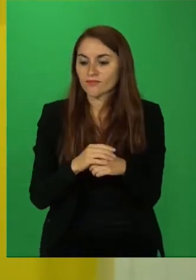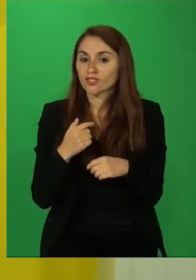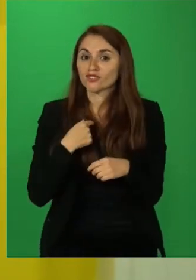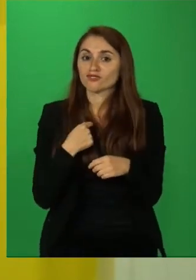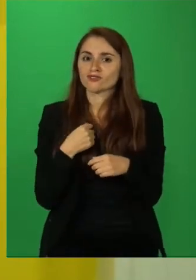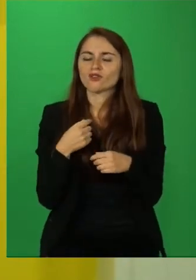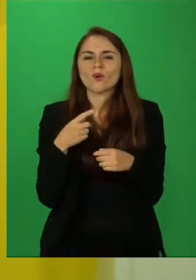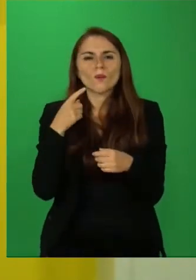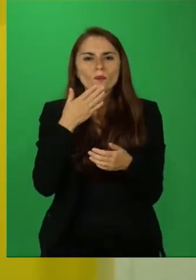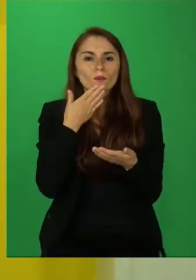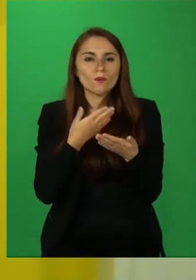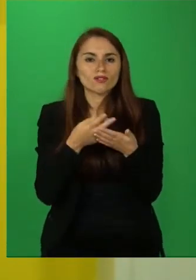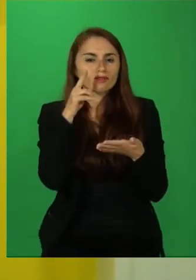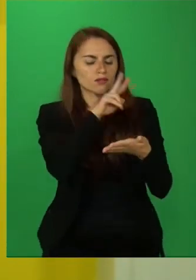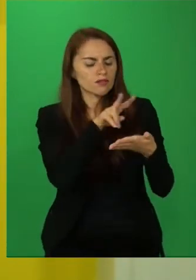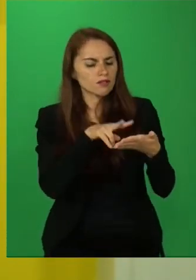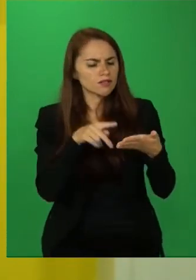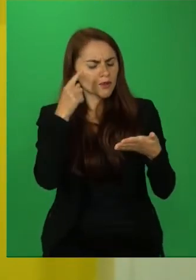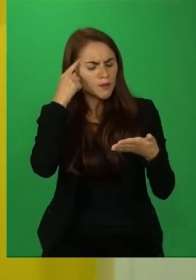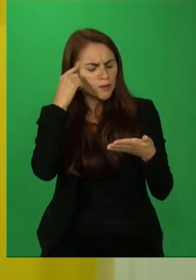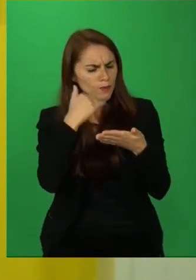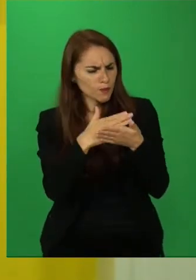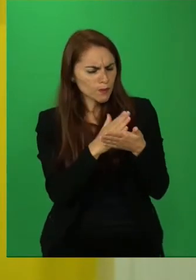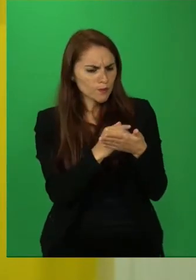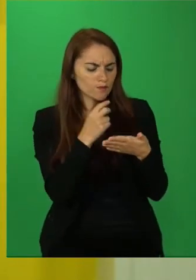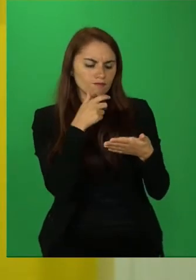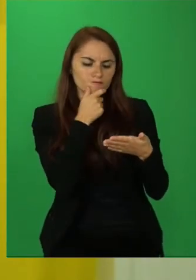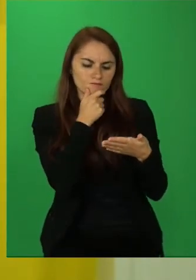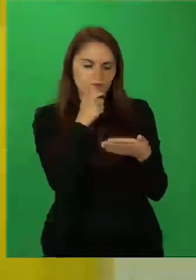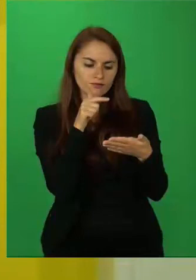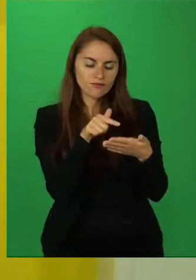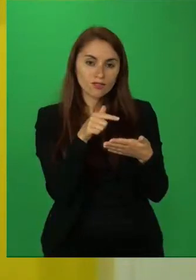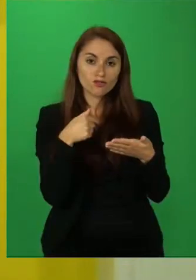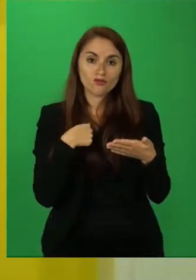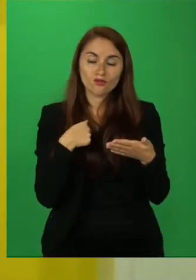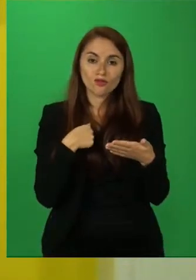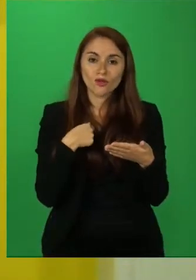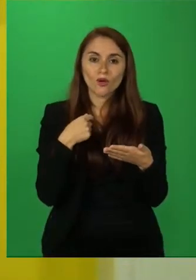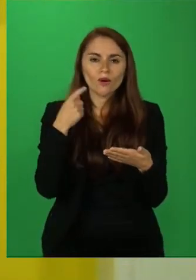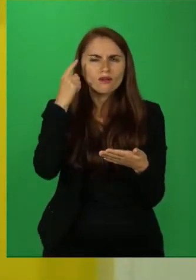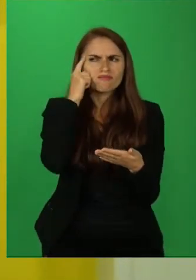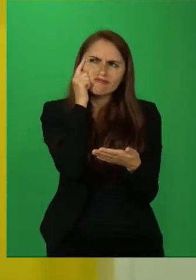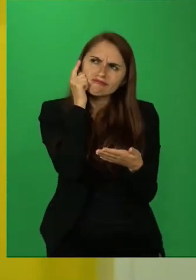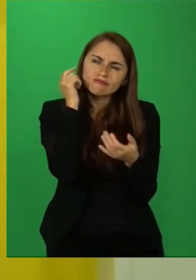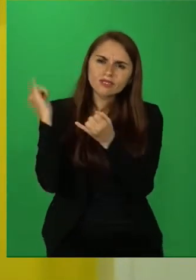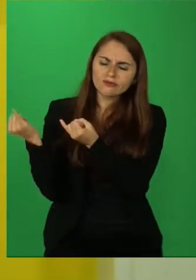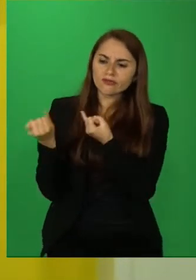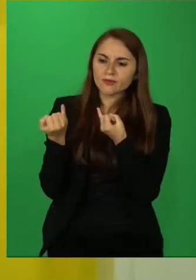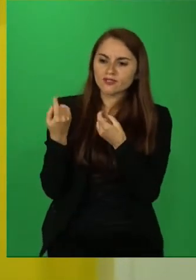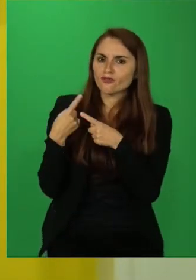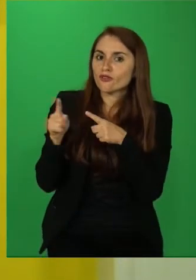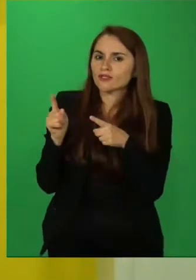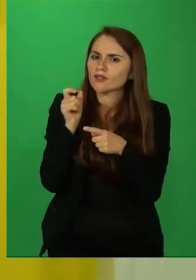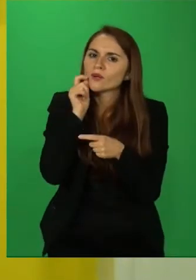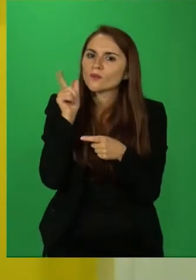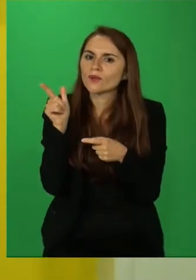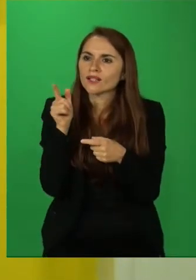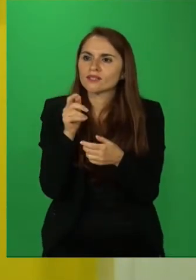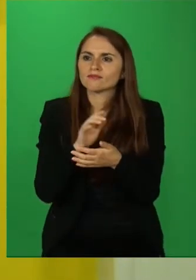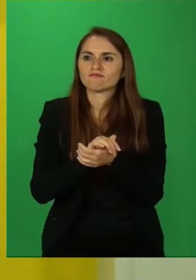el análisis de este texto, yo activé otro conocimiento previo. Yo dije, bueno, en